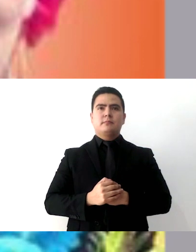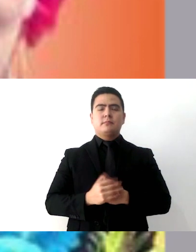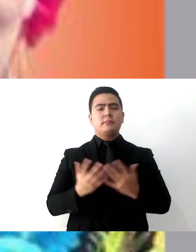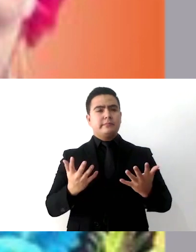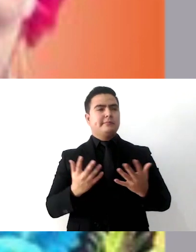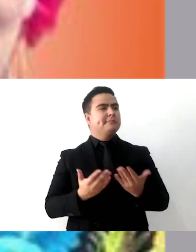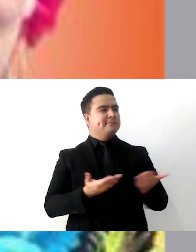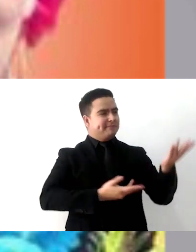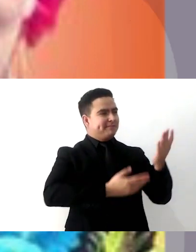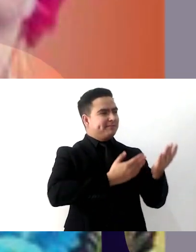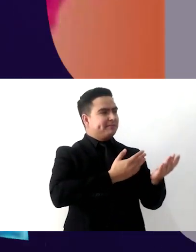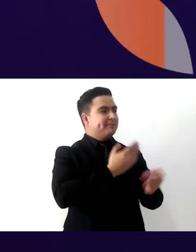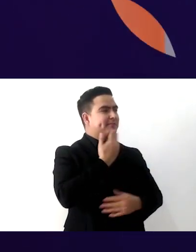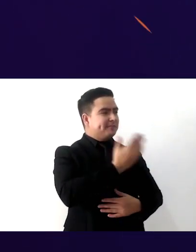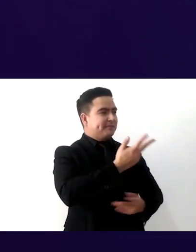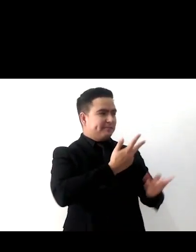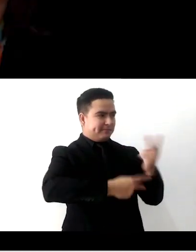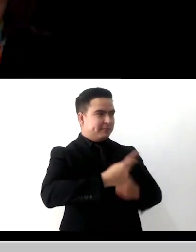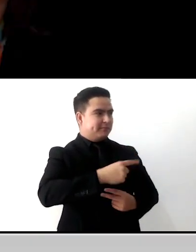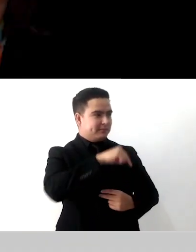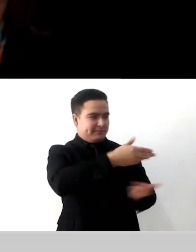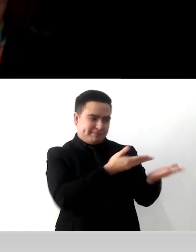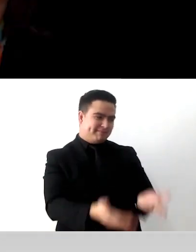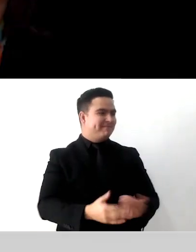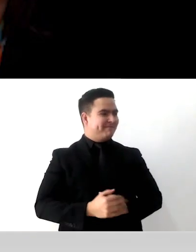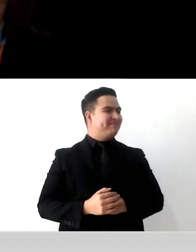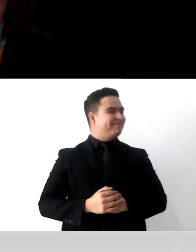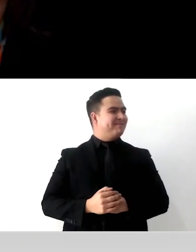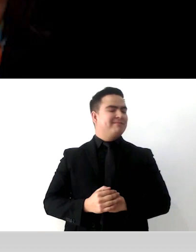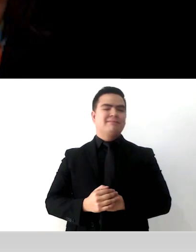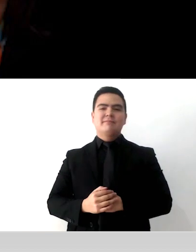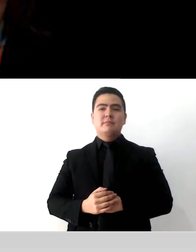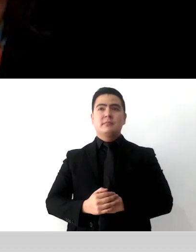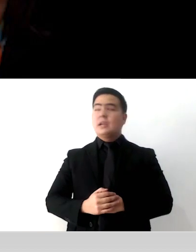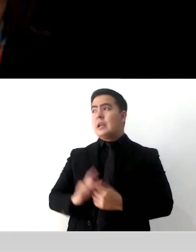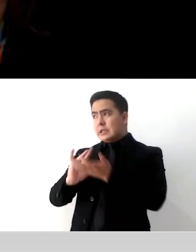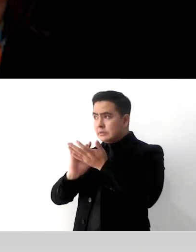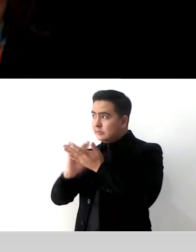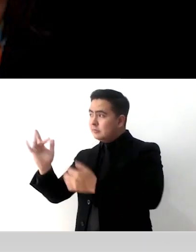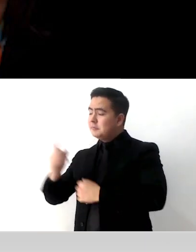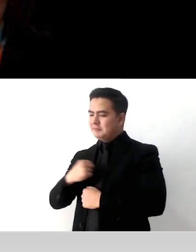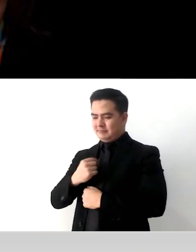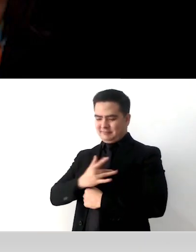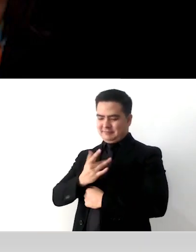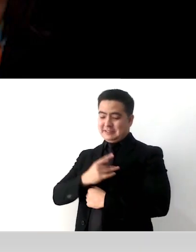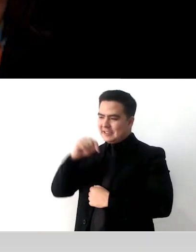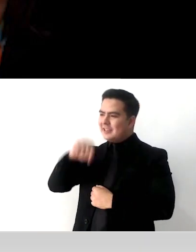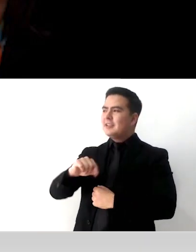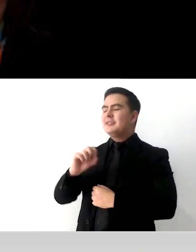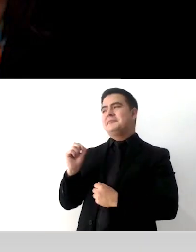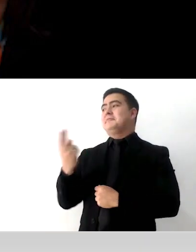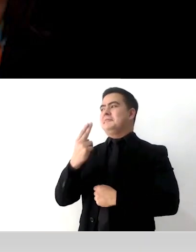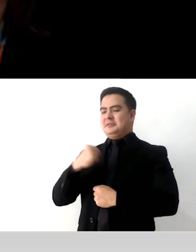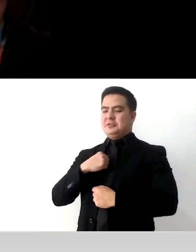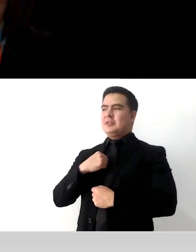electorales. Bienvenida, Mari Carmen, muchísimas gracias. Muchas gracias, presidenta. Al contrario, es un orgullo, un placer y un